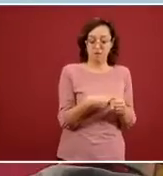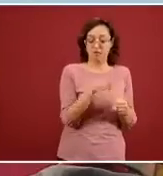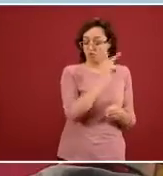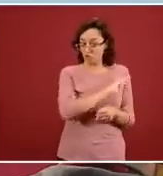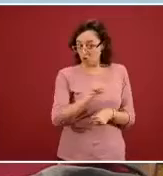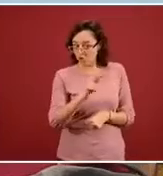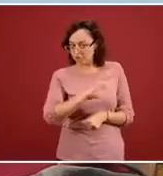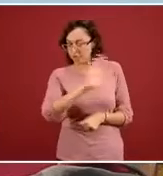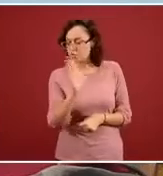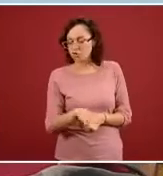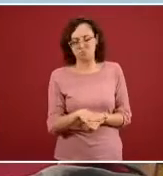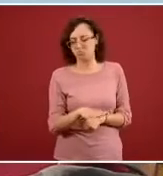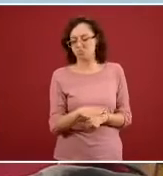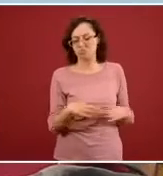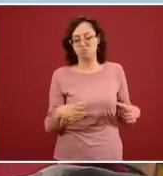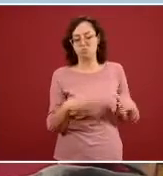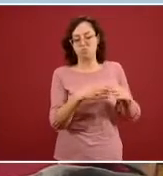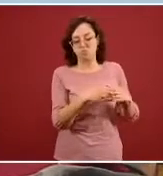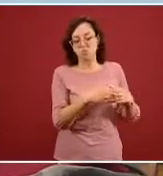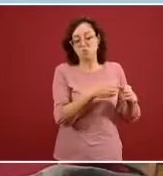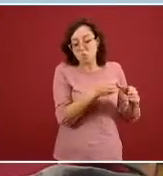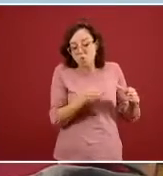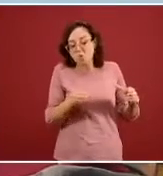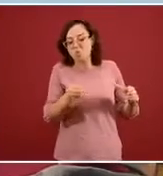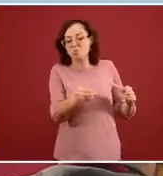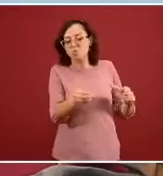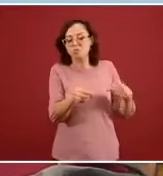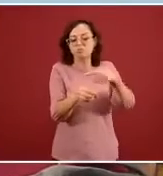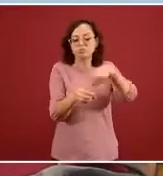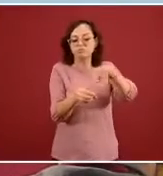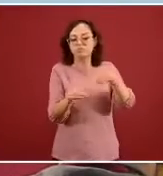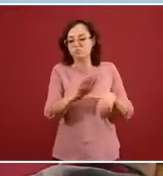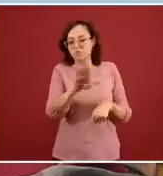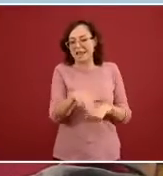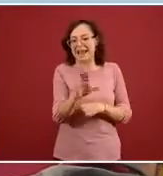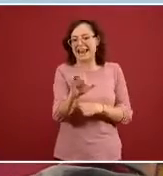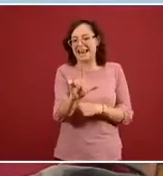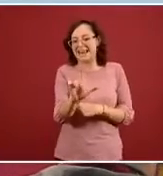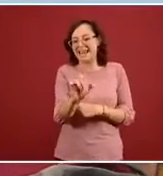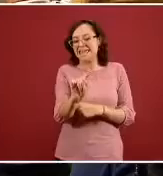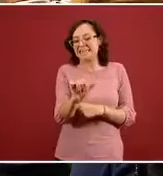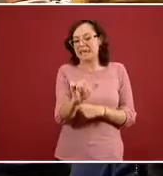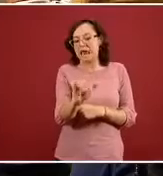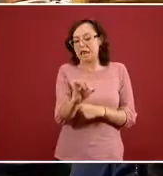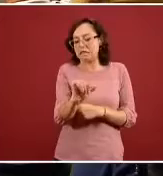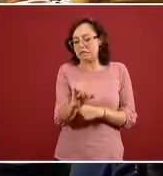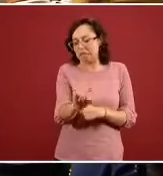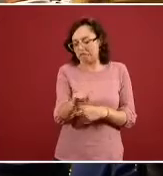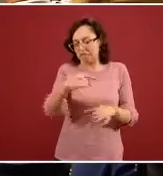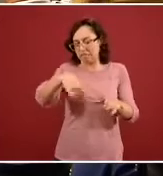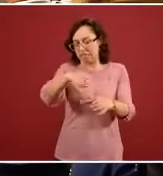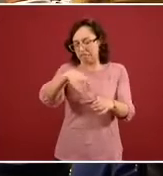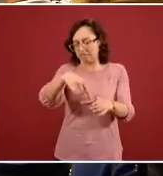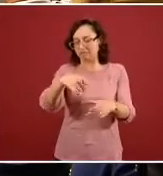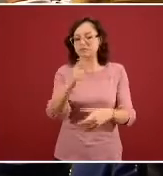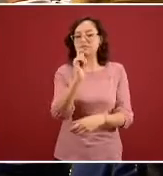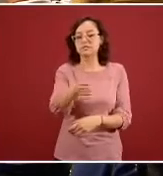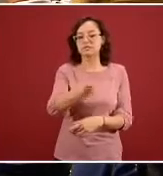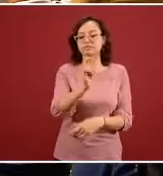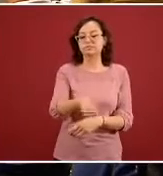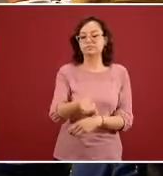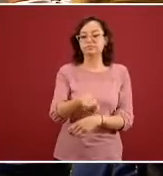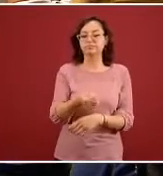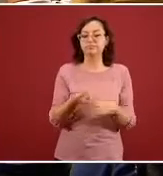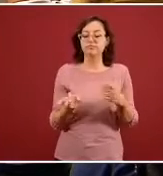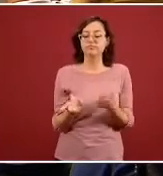manera específica por entidades federativas. Sin embargo, aquí quiero hacer un señalamiento que ya había hecho, pero es un recordatorio. Cuando tenemos un estado con